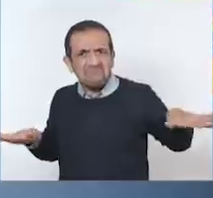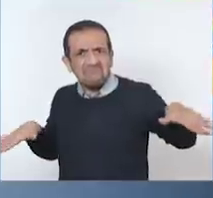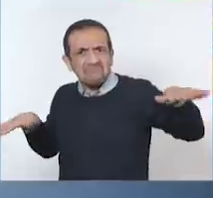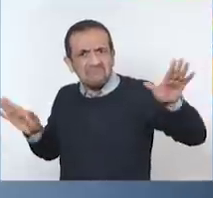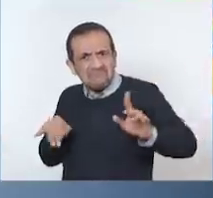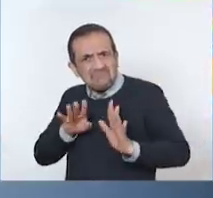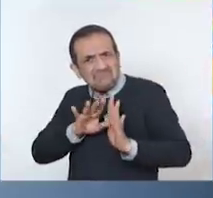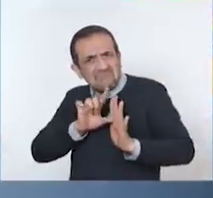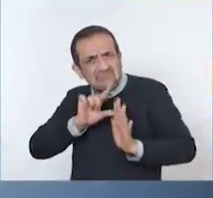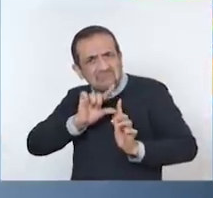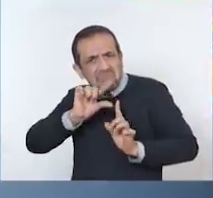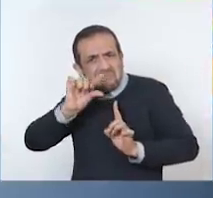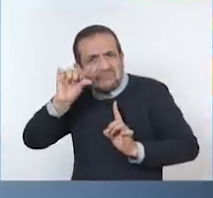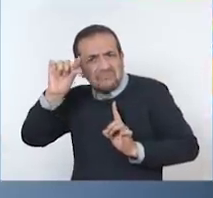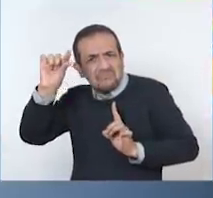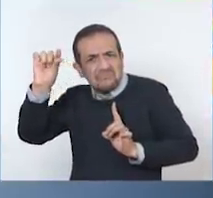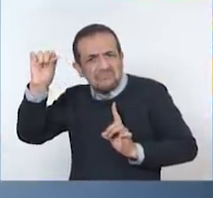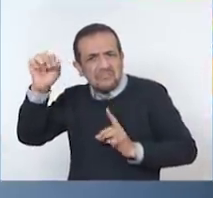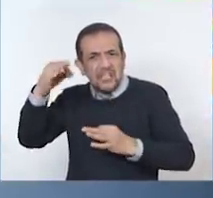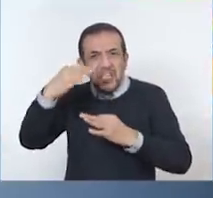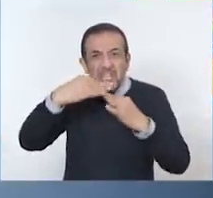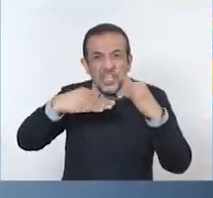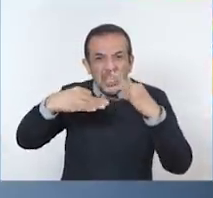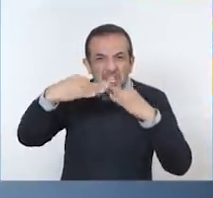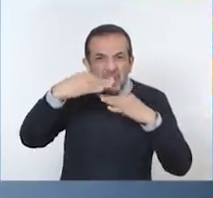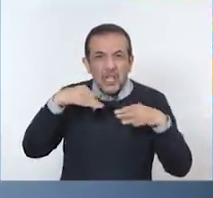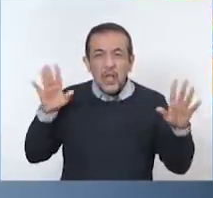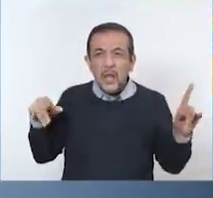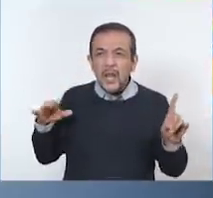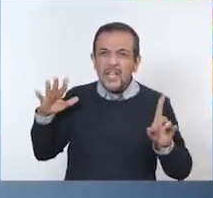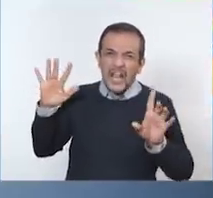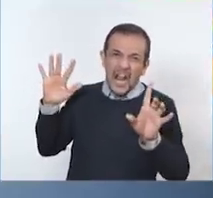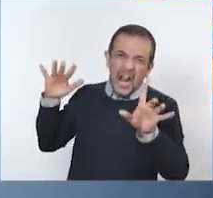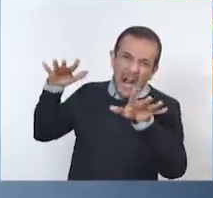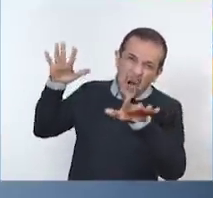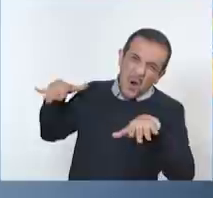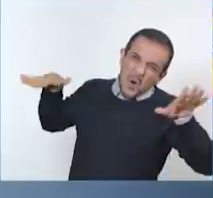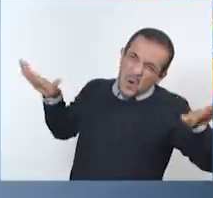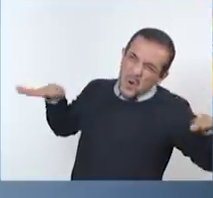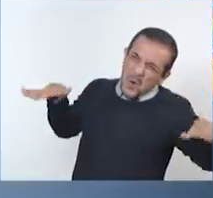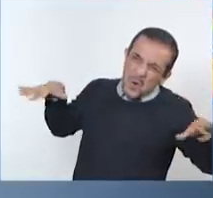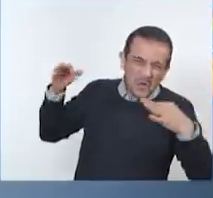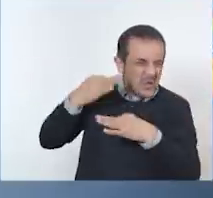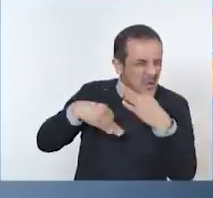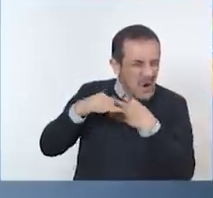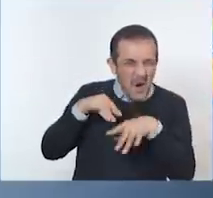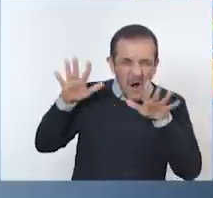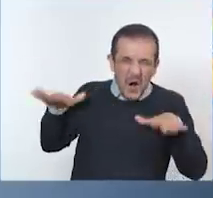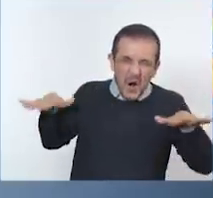Voló. Voló. Y todos los pájaros lo perseguían. Y voló, voló, voló, voló. Y todos los pájaros